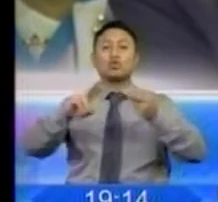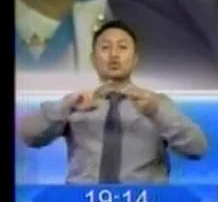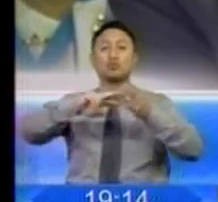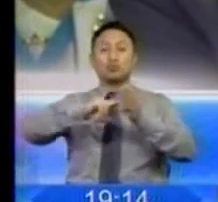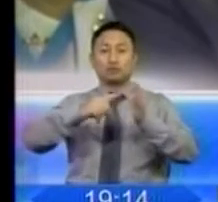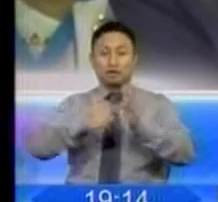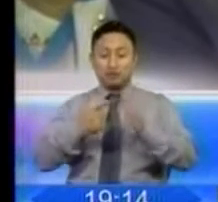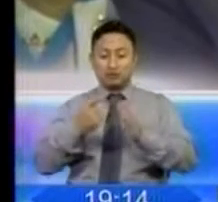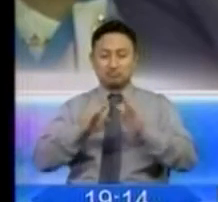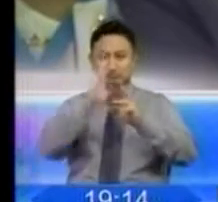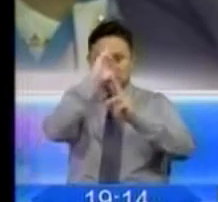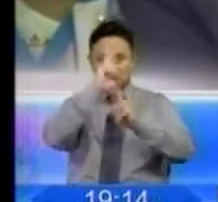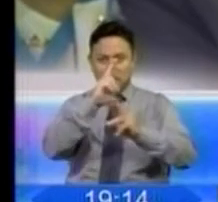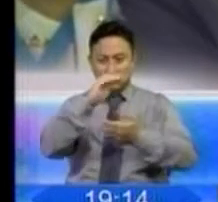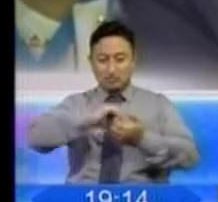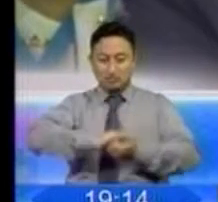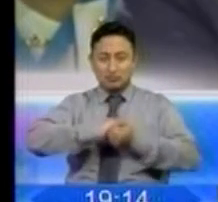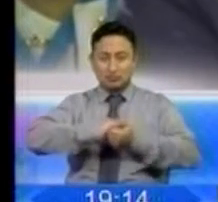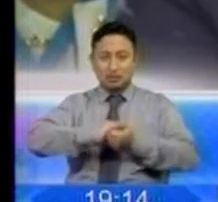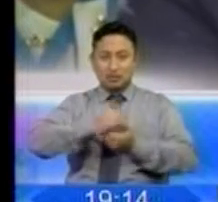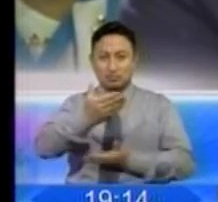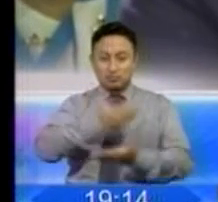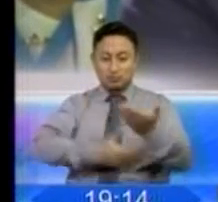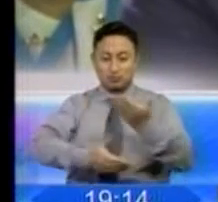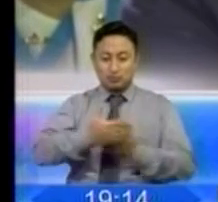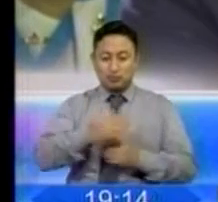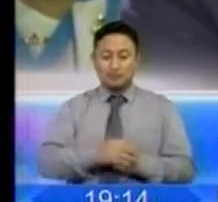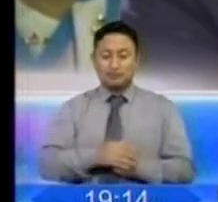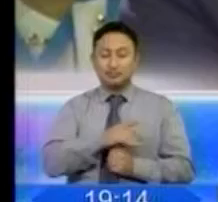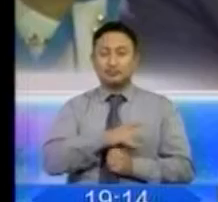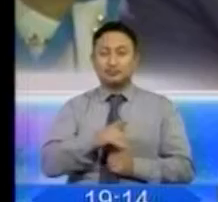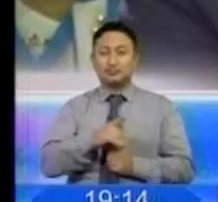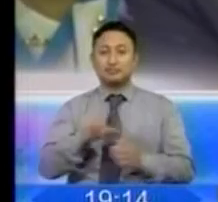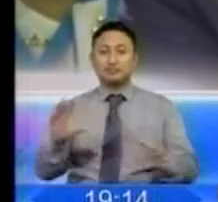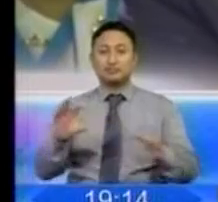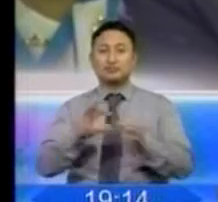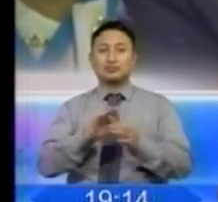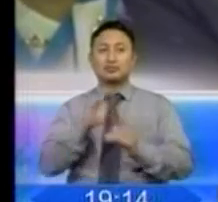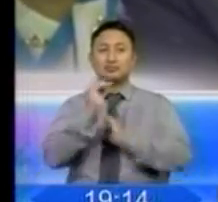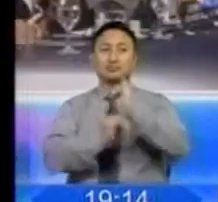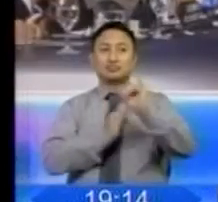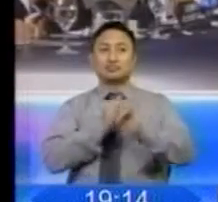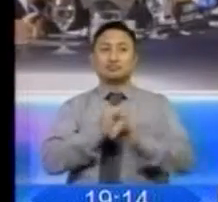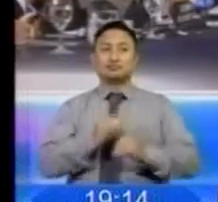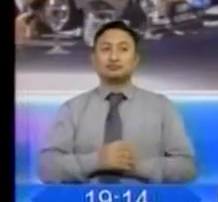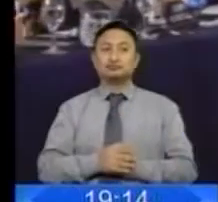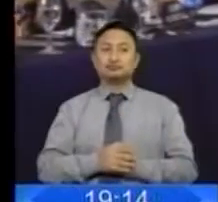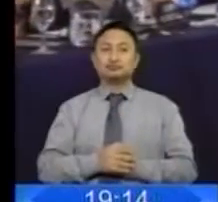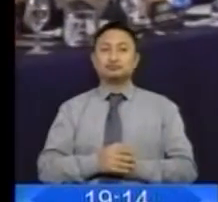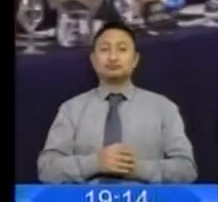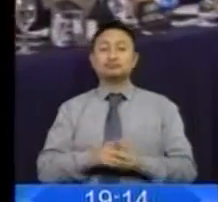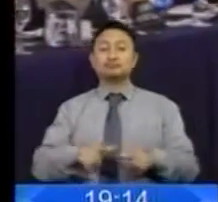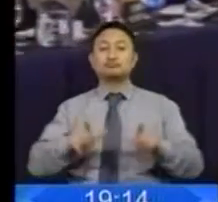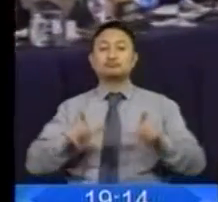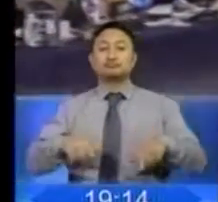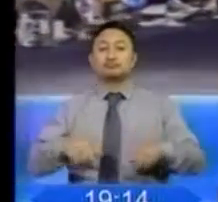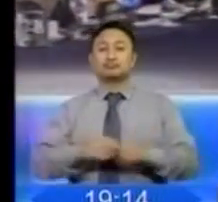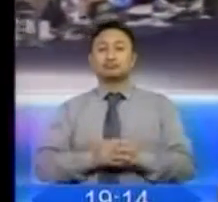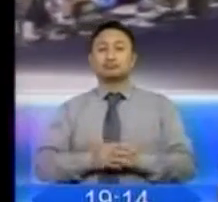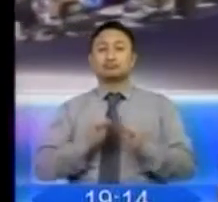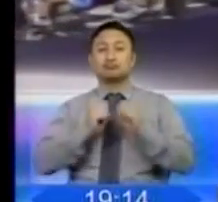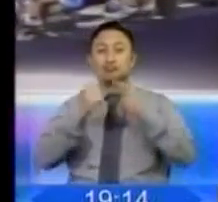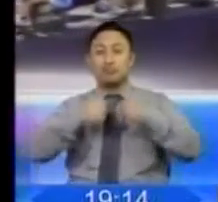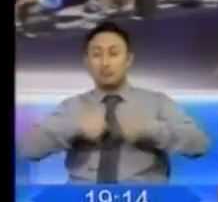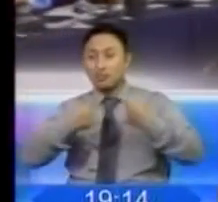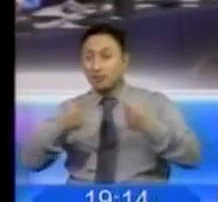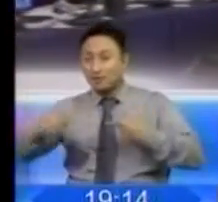y cooperación entre las naciones inspira sus nexos internacionales. Lenín Moreno convocó a los